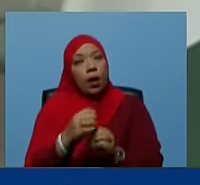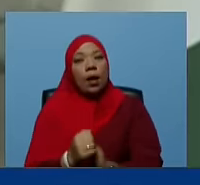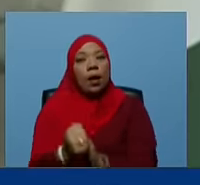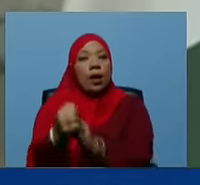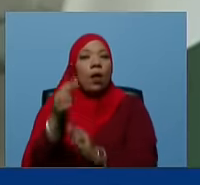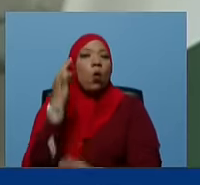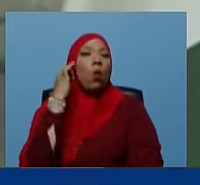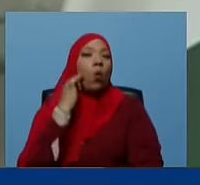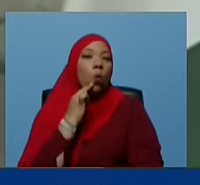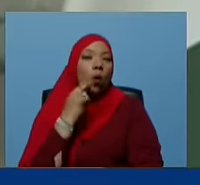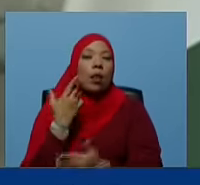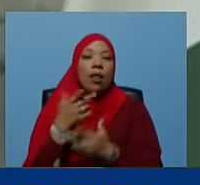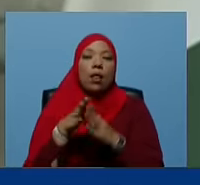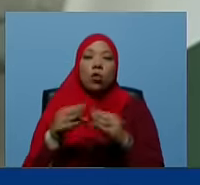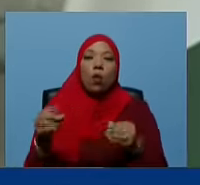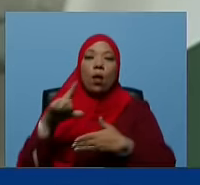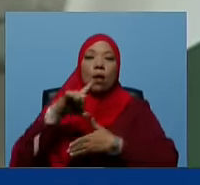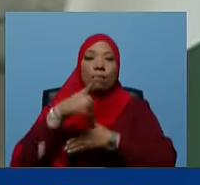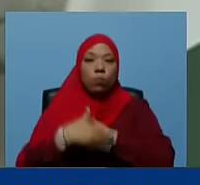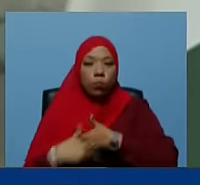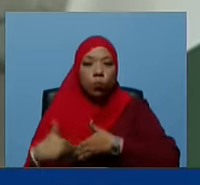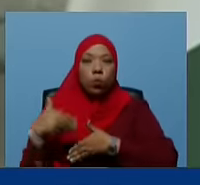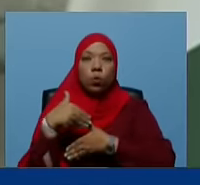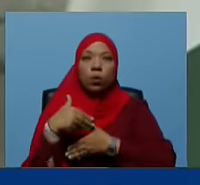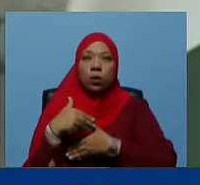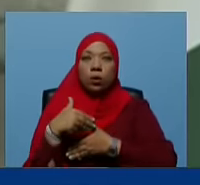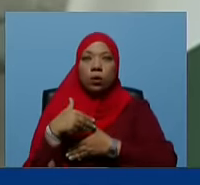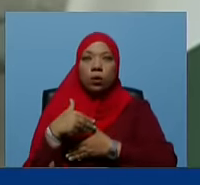ejércitos libertadores de Sudamérica.